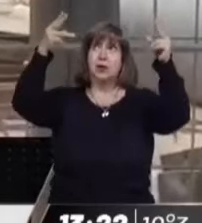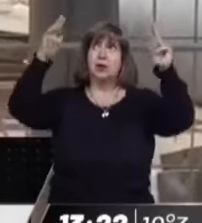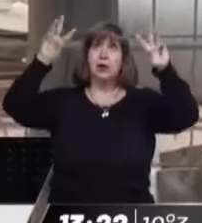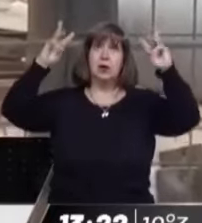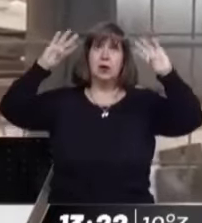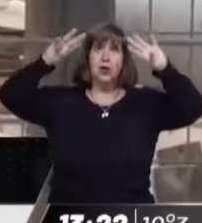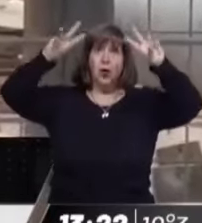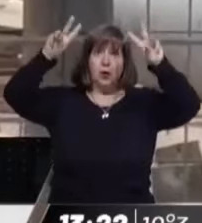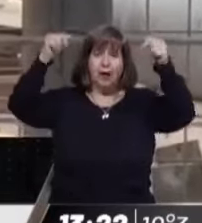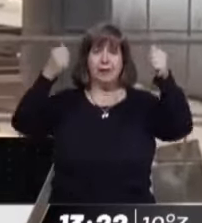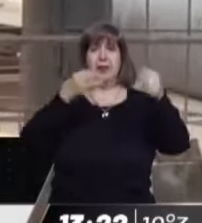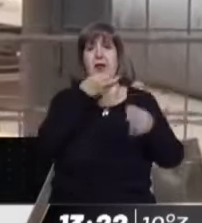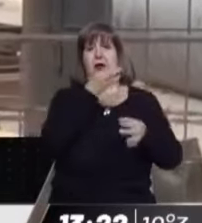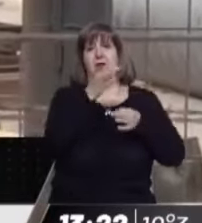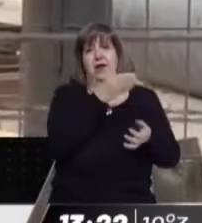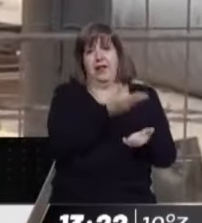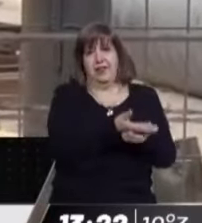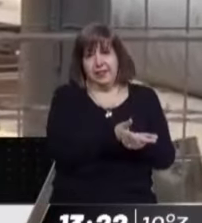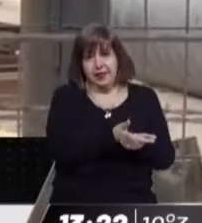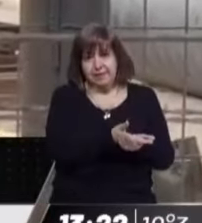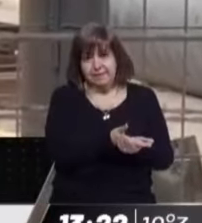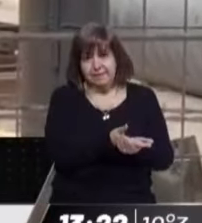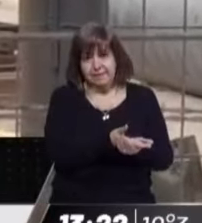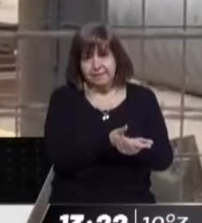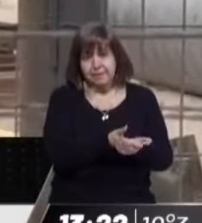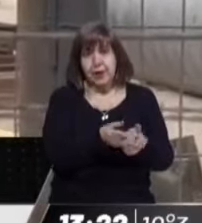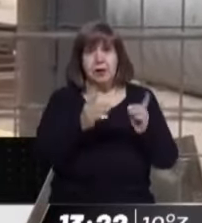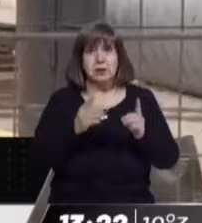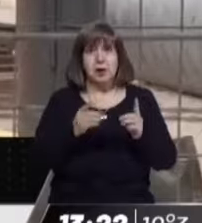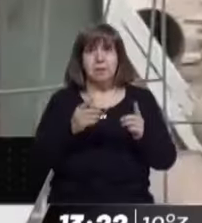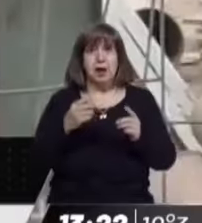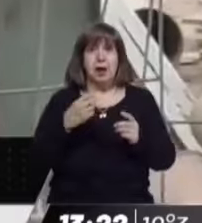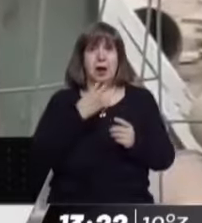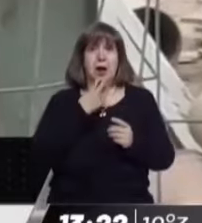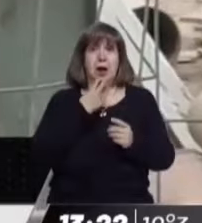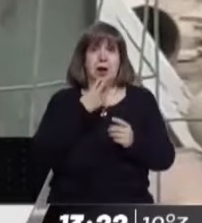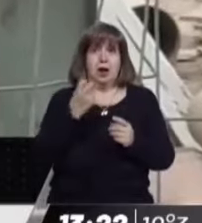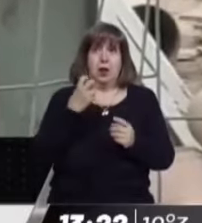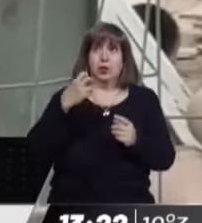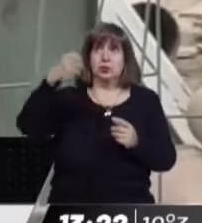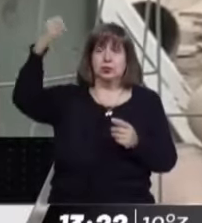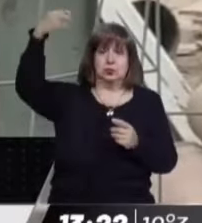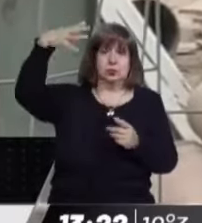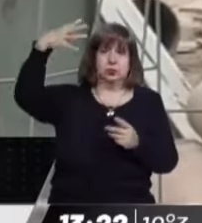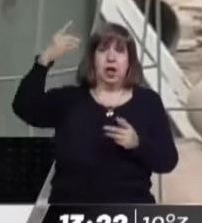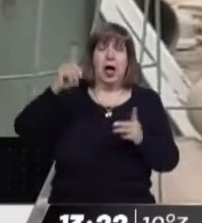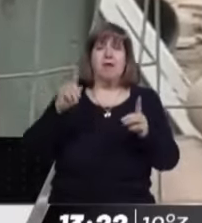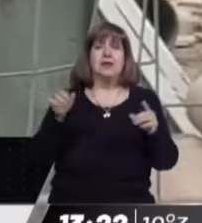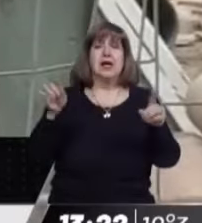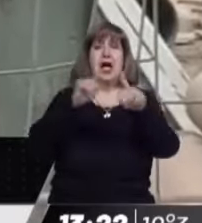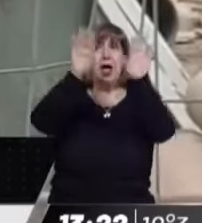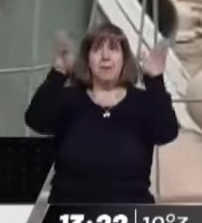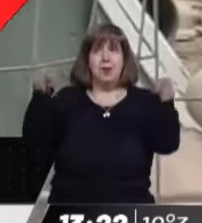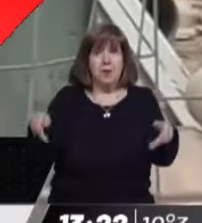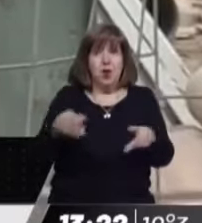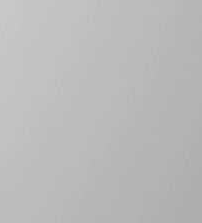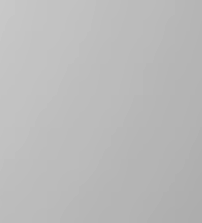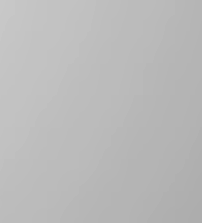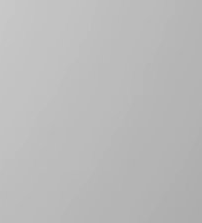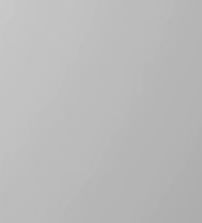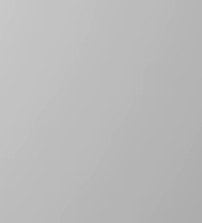la energía eléctrica que es un impacto directo Porque además ener eh Te genera la pérdida de la mercadería que tenés en la heladera es un es un